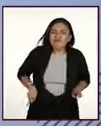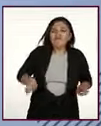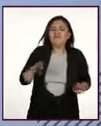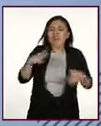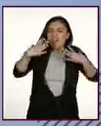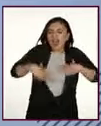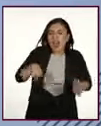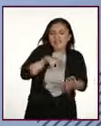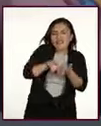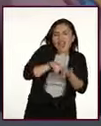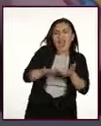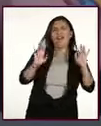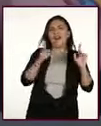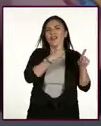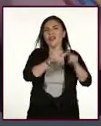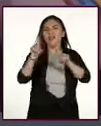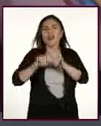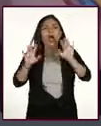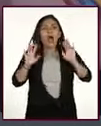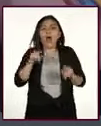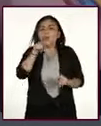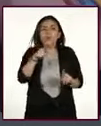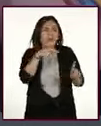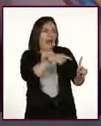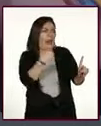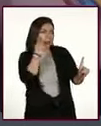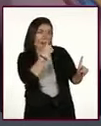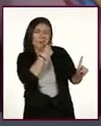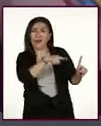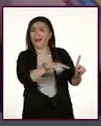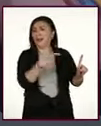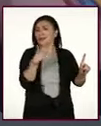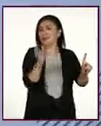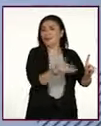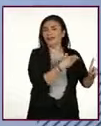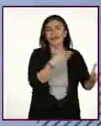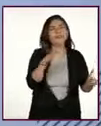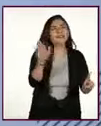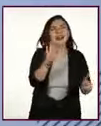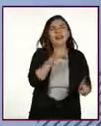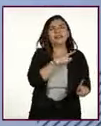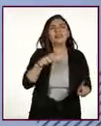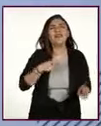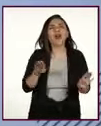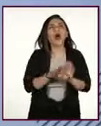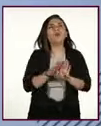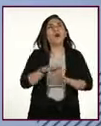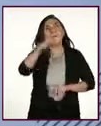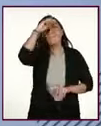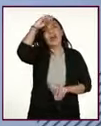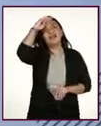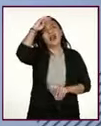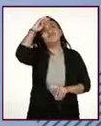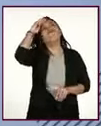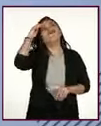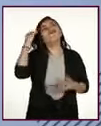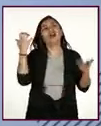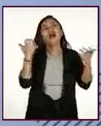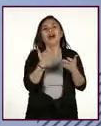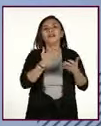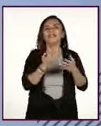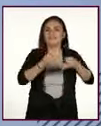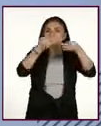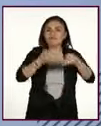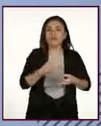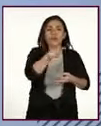dark. Entonces lo que tienes que hacer es tener este sentido de que tenemos que